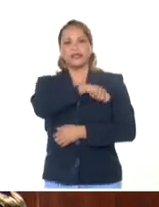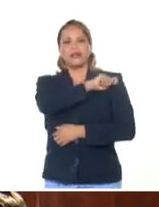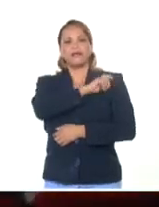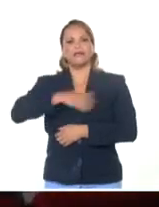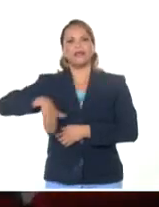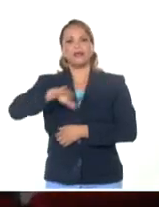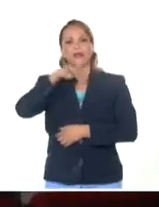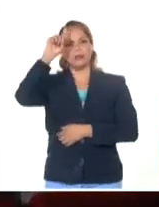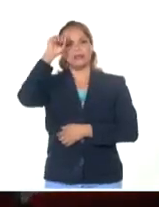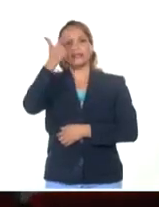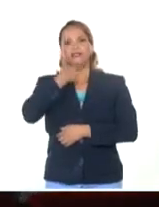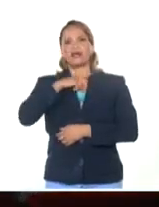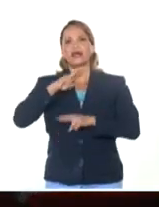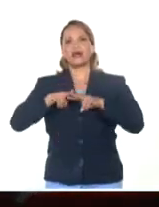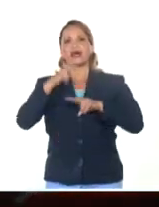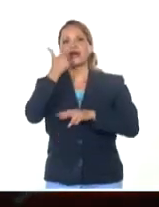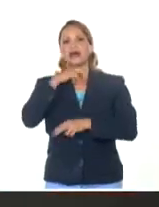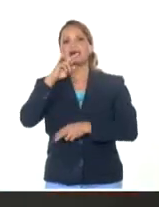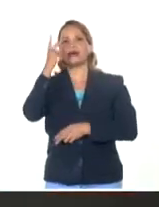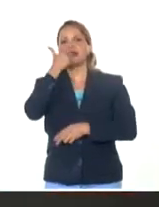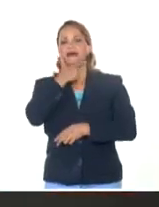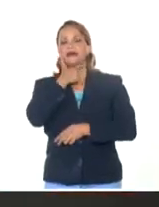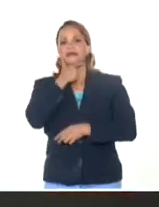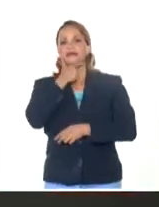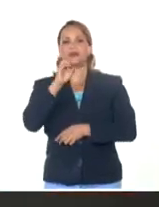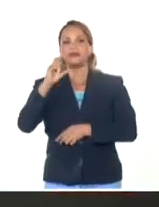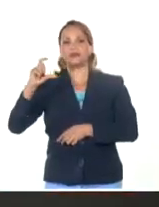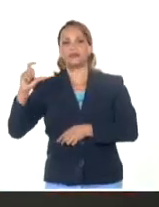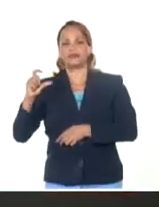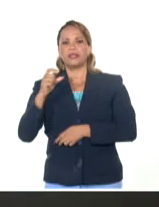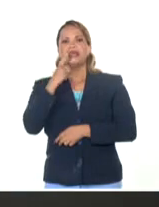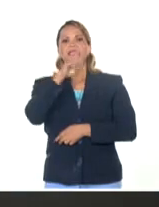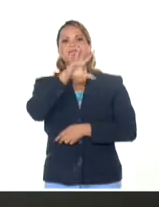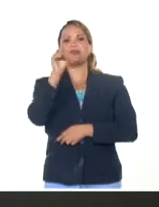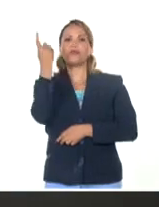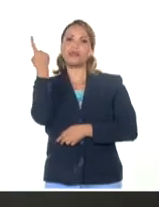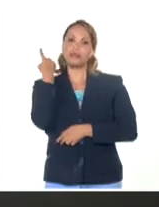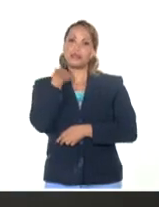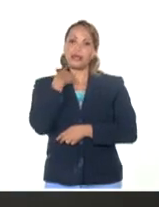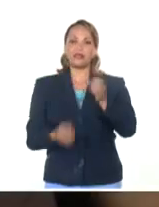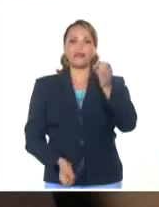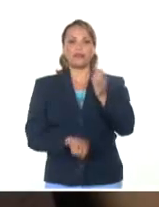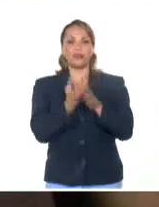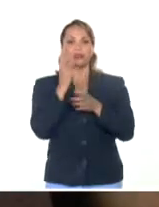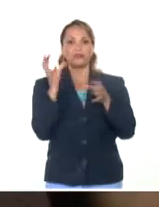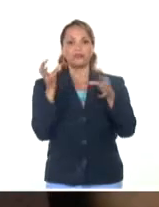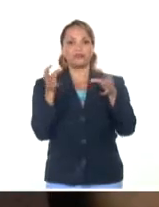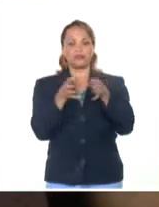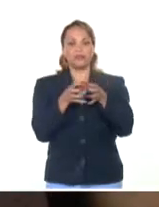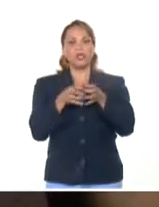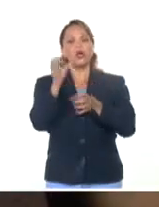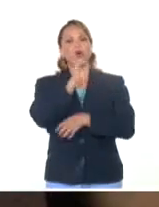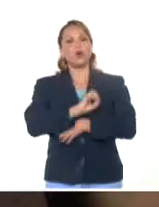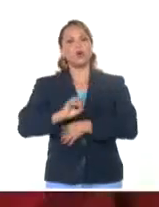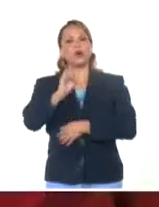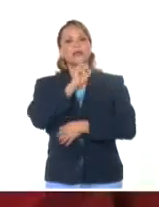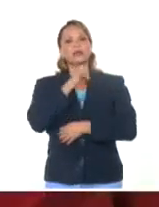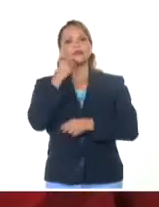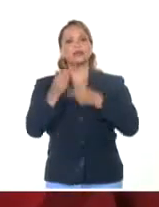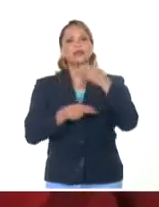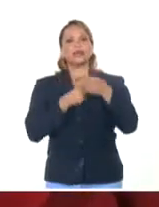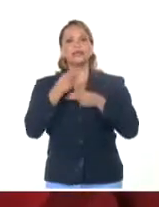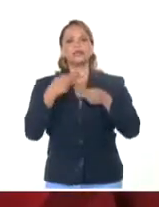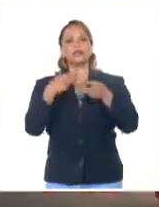Sahara Occidental. En este año del medio siglo de fundación del Frente Polisario, la organización realizó su